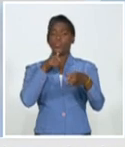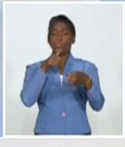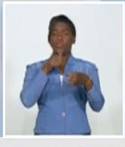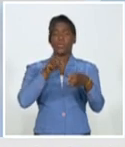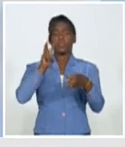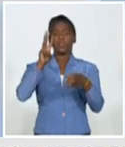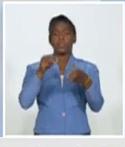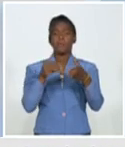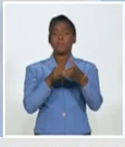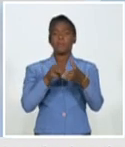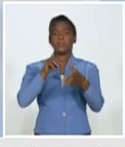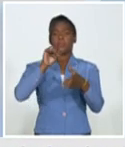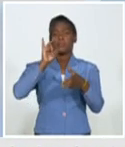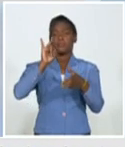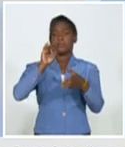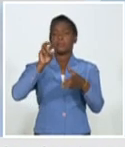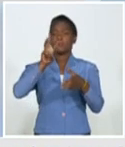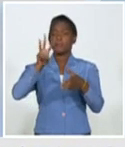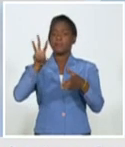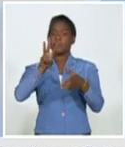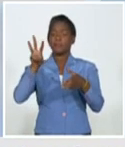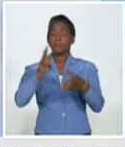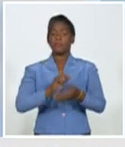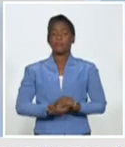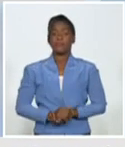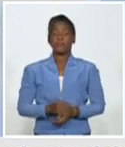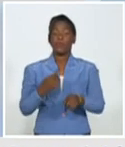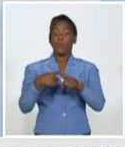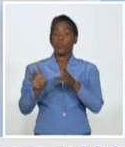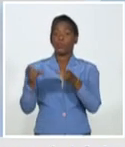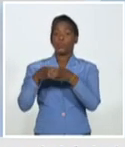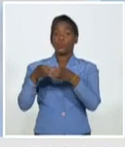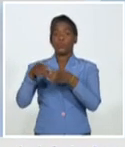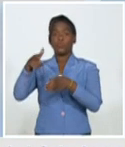3.733, en vigilancia